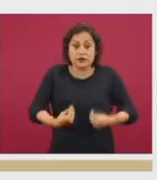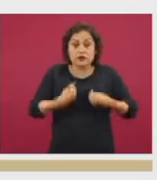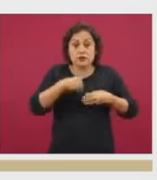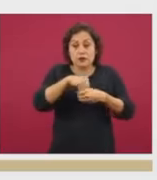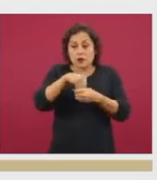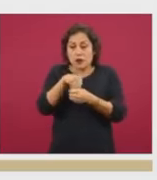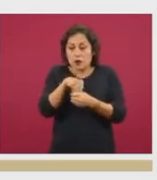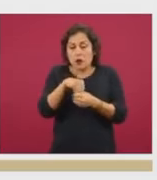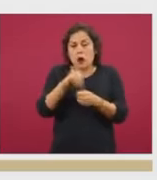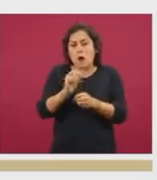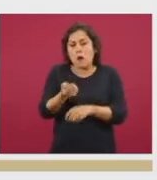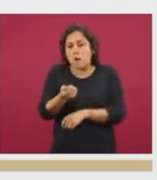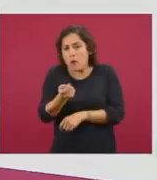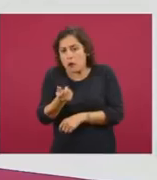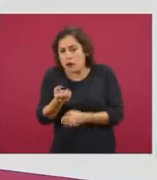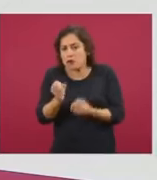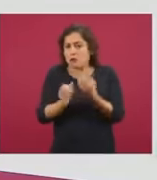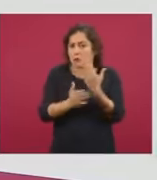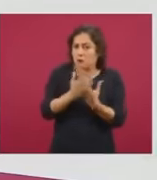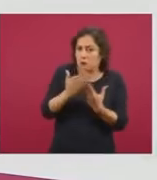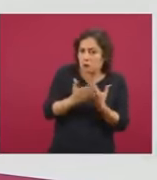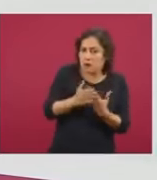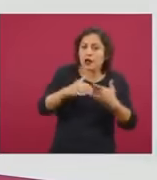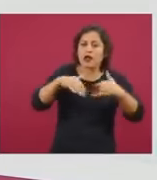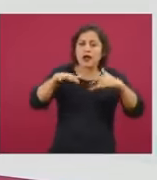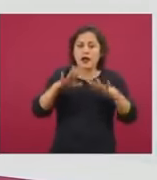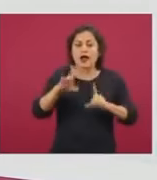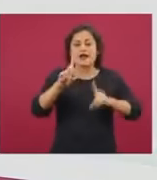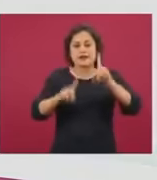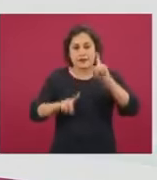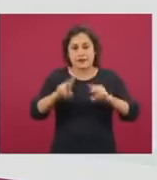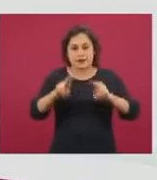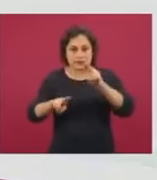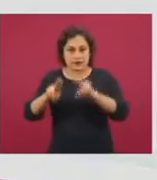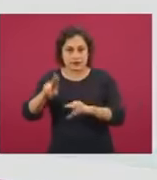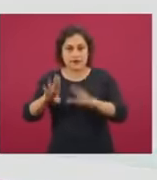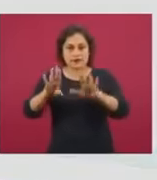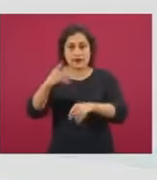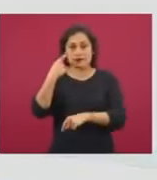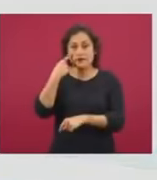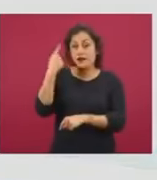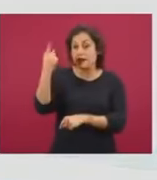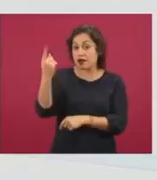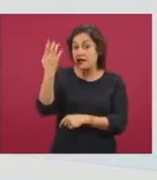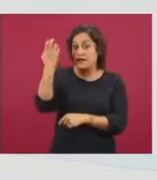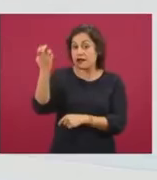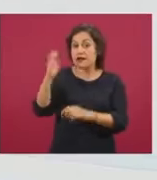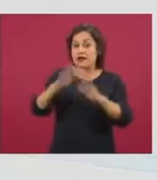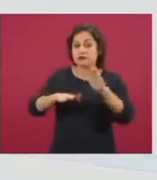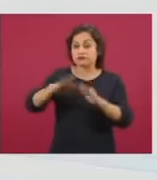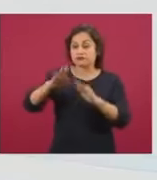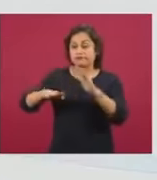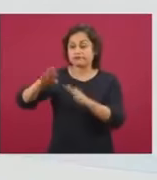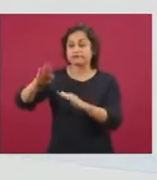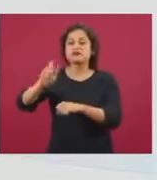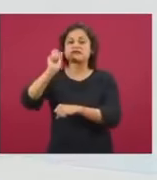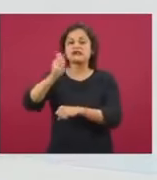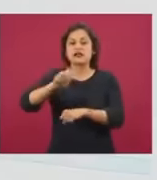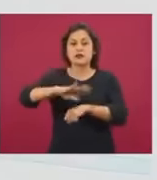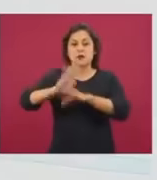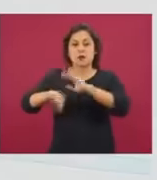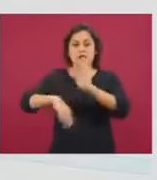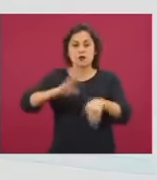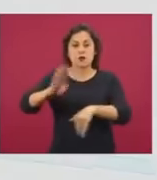que se ve aquí es menor, ¿no? Y por eso esto se ve, pero cuando vemos el exceso de mortalidad, sí hubo una época con exceso,